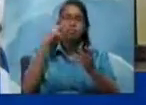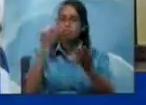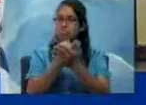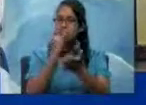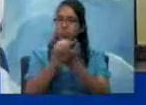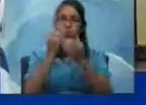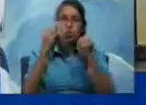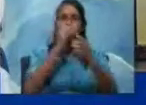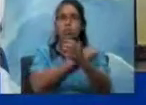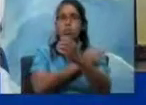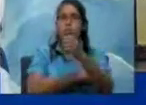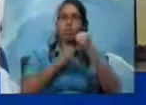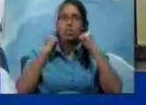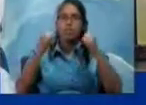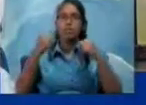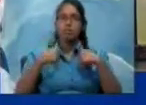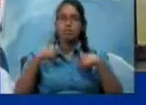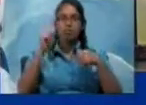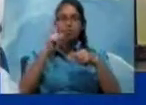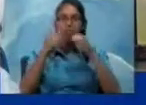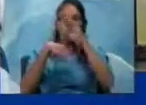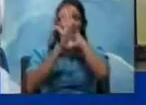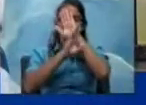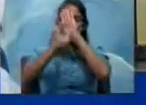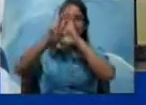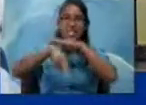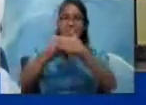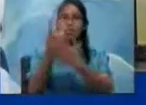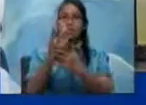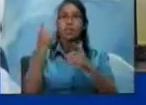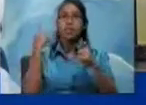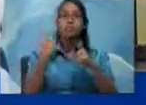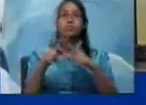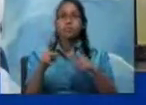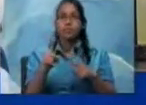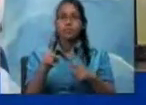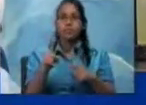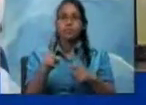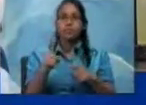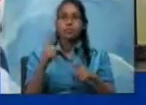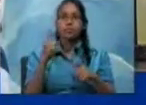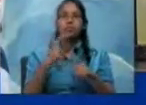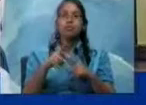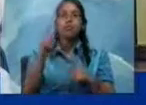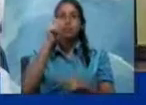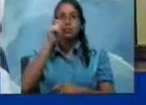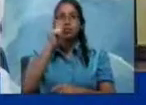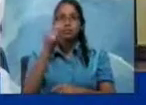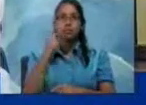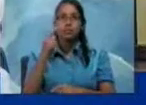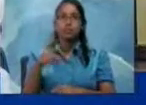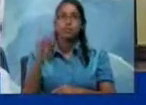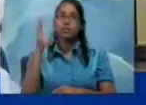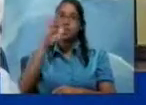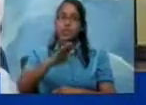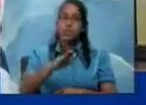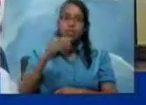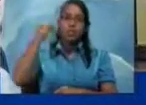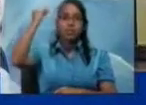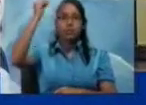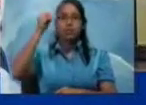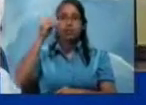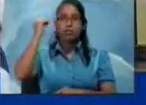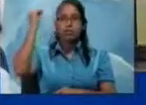hermano Yo hoy no voy a vigilar Pedro Pedro dijo lo que él estaba